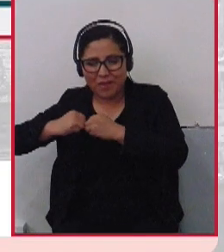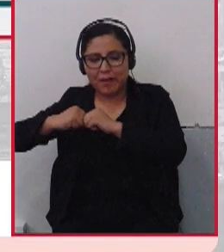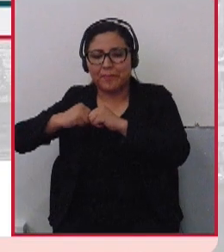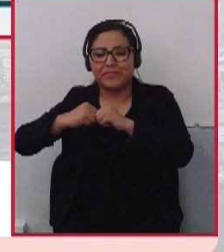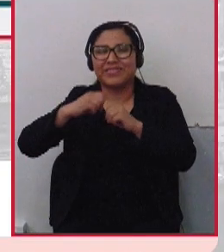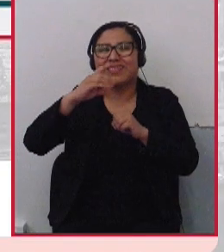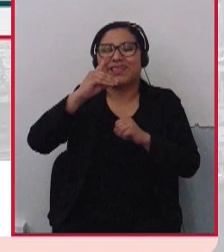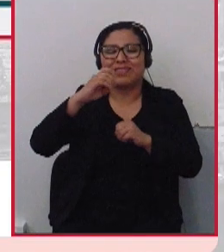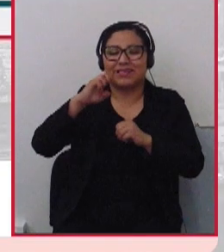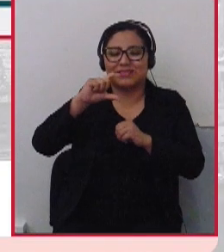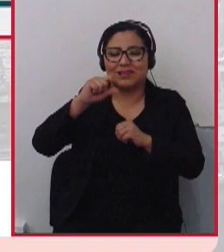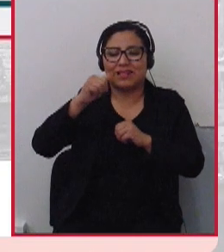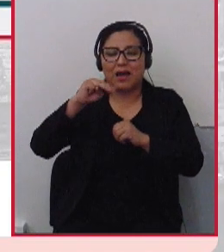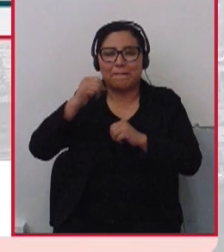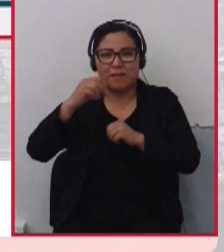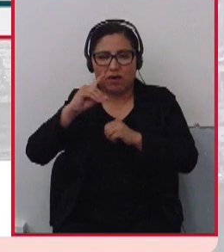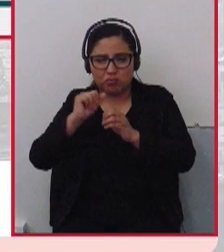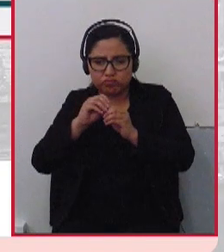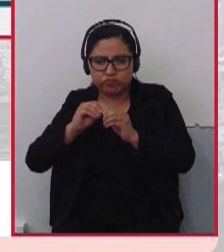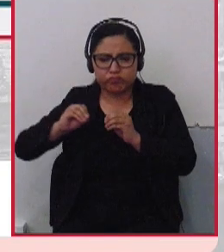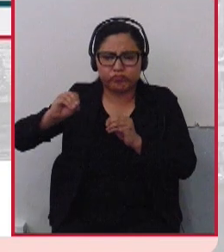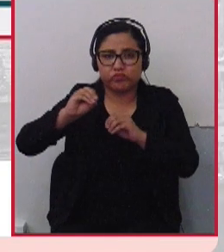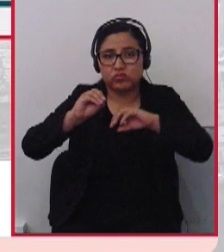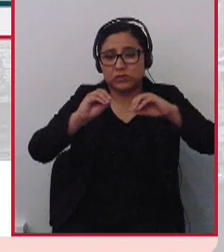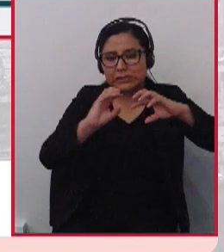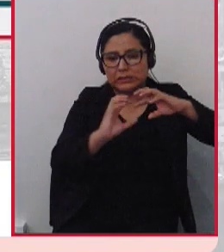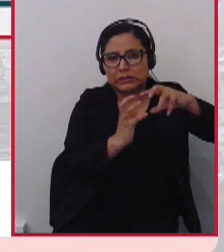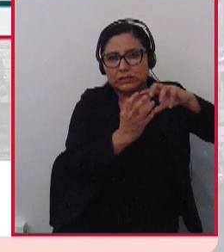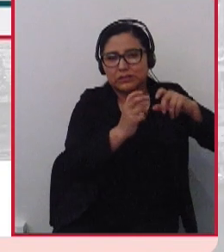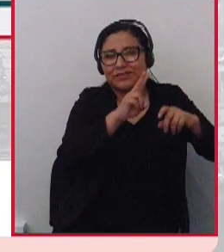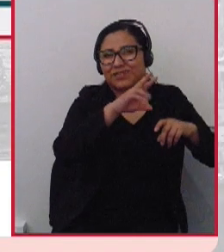deslamado, 2 nidos de ciclones de 20.